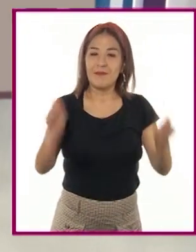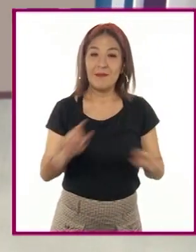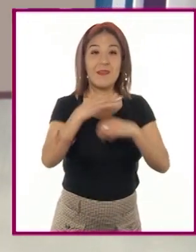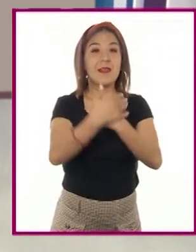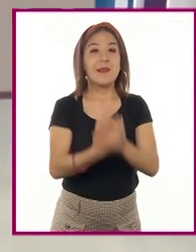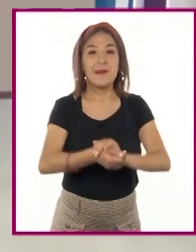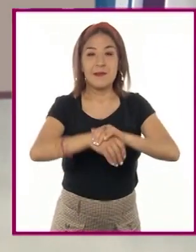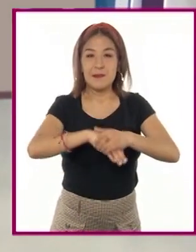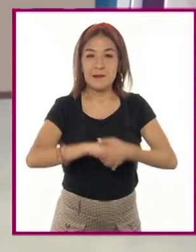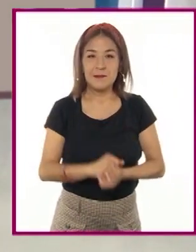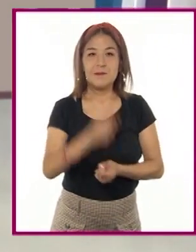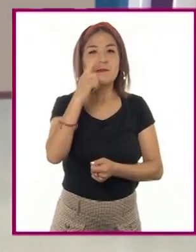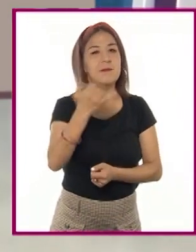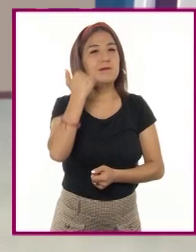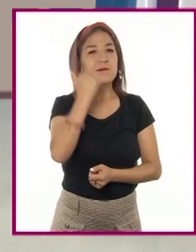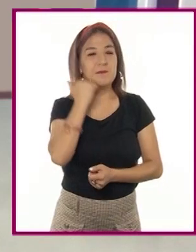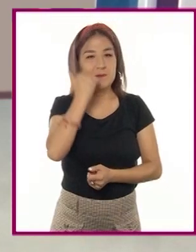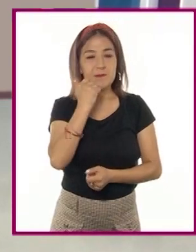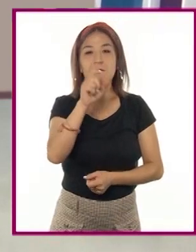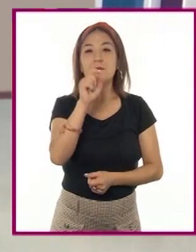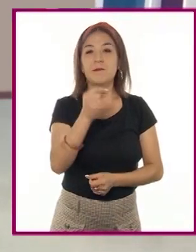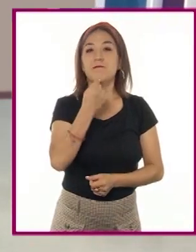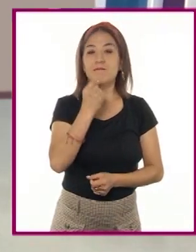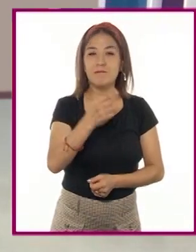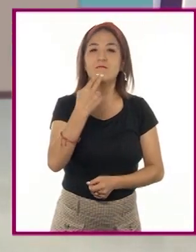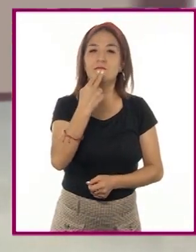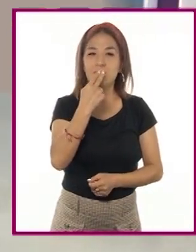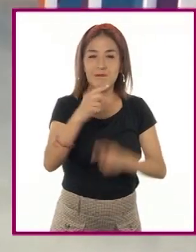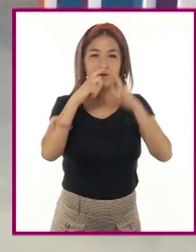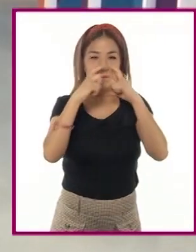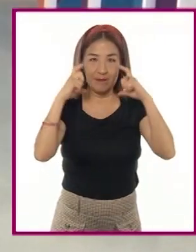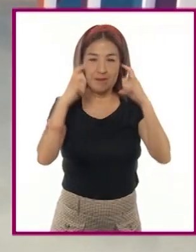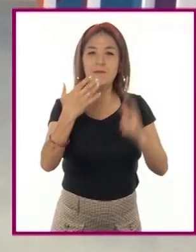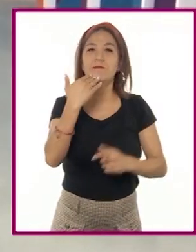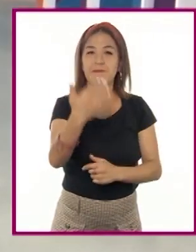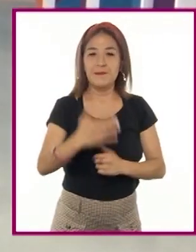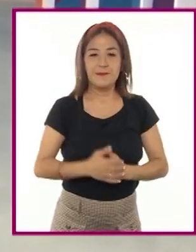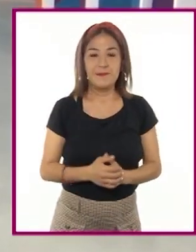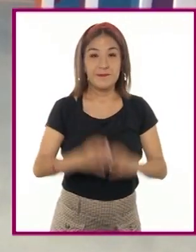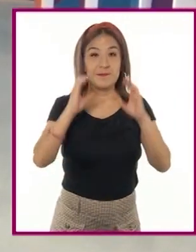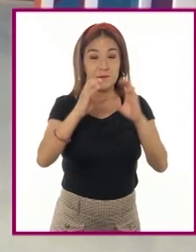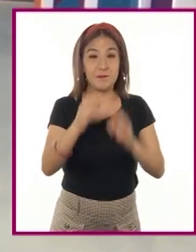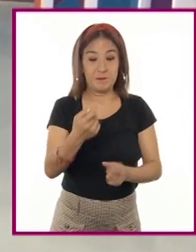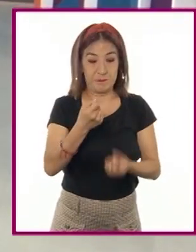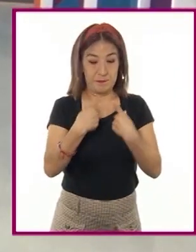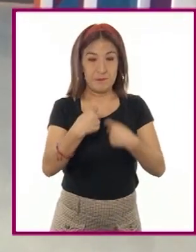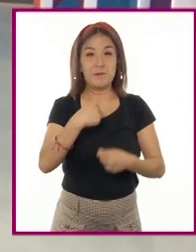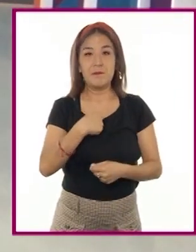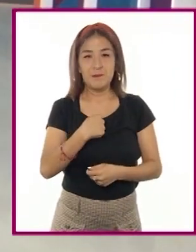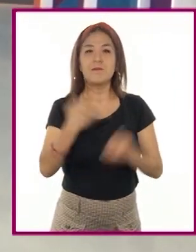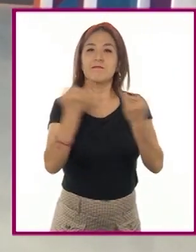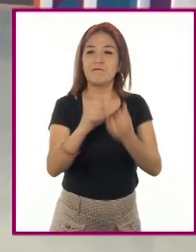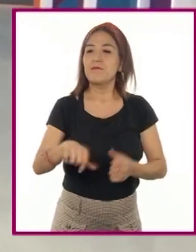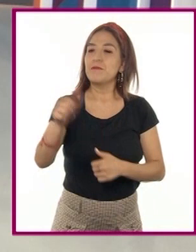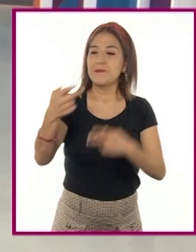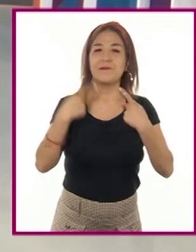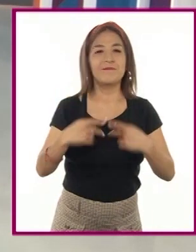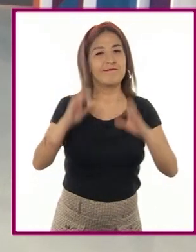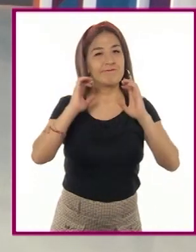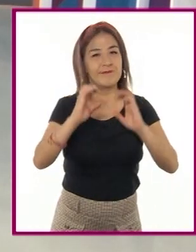agua y jabón durante 20 segundos y usar el cubrebocas de manera correcta. Al cuidarnos a nosotros mismos, cuidamos a los